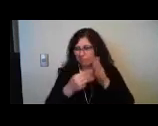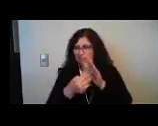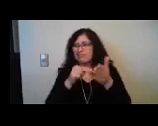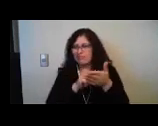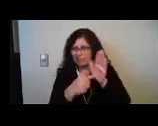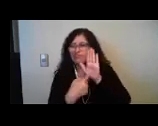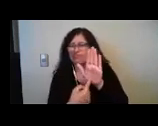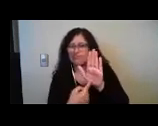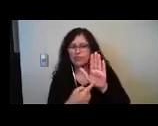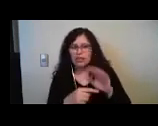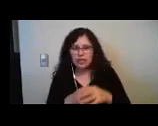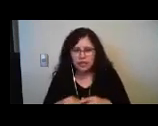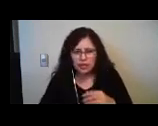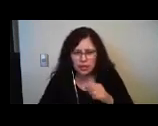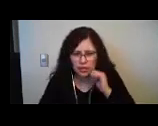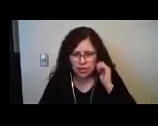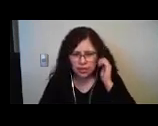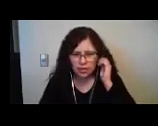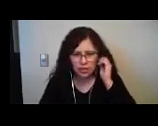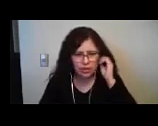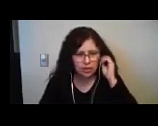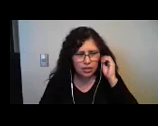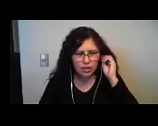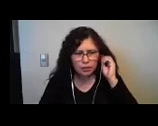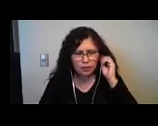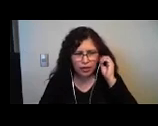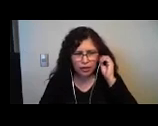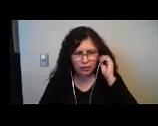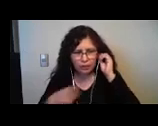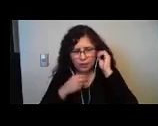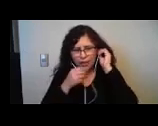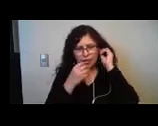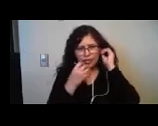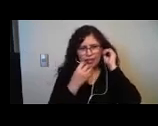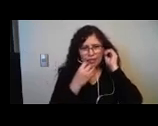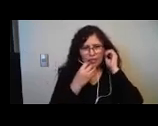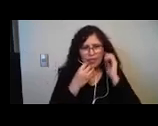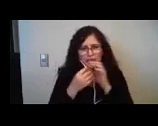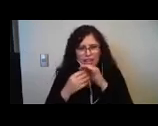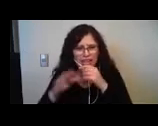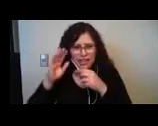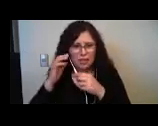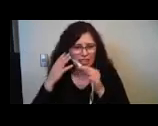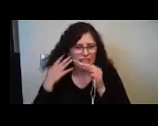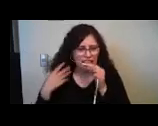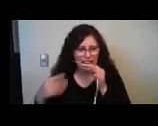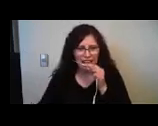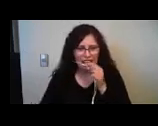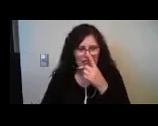la sustancia negra, ¿ya? Acá está cortada la imagen, ¿ya? Que por función, ¿sí? Perdón, profesor, la